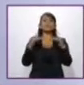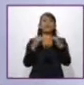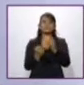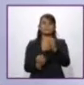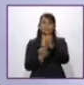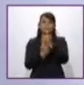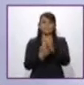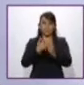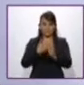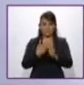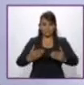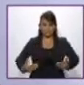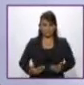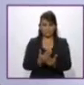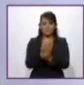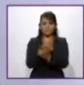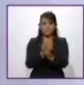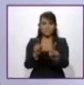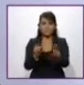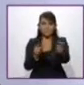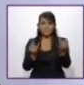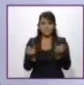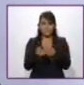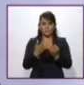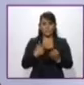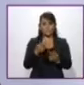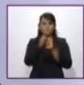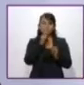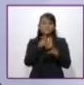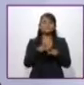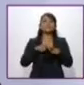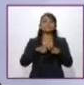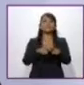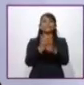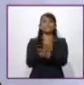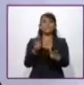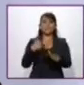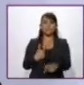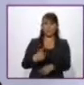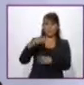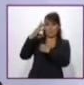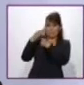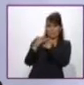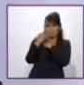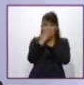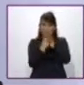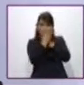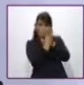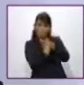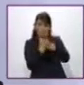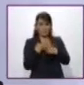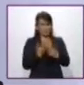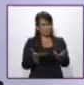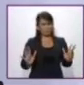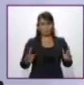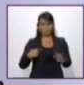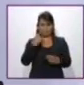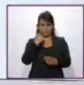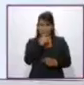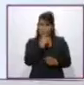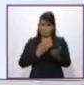libre e igual que tú y permanezco libre e igual. No necesito permiso de nadie para reunirme con quien a mí se me pegue la